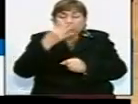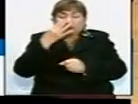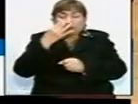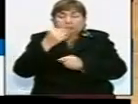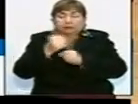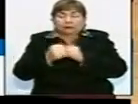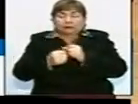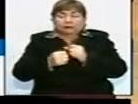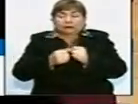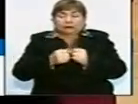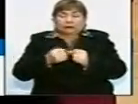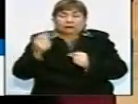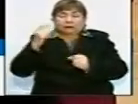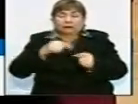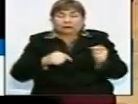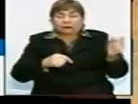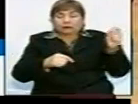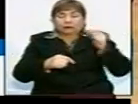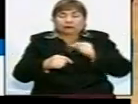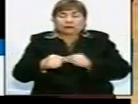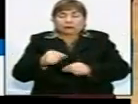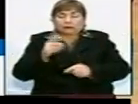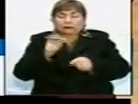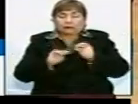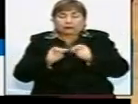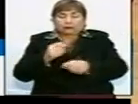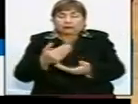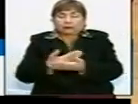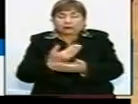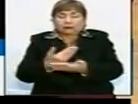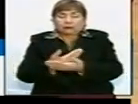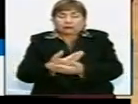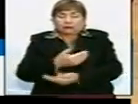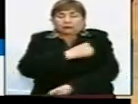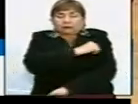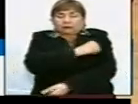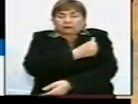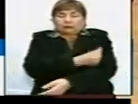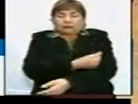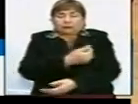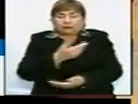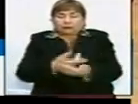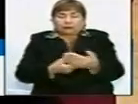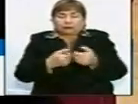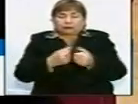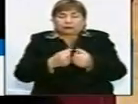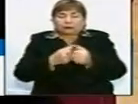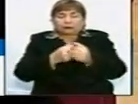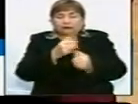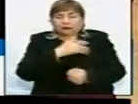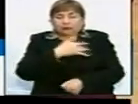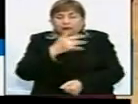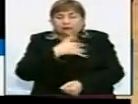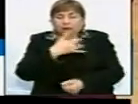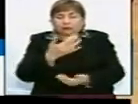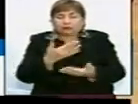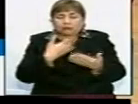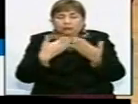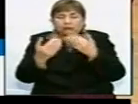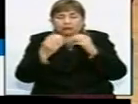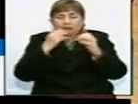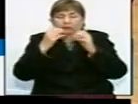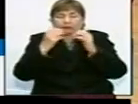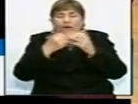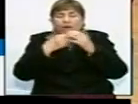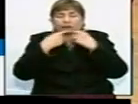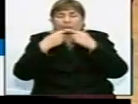vienen nuevos vienen nuevas actividades te autoridades y nuevamente hay que hacer un proceso de sensibilización de comunicación